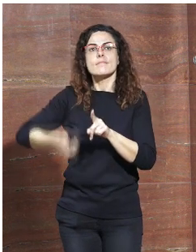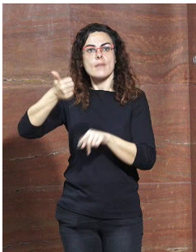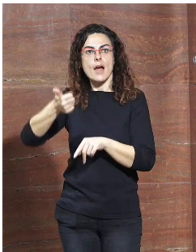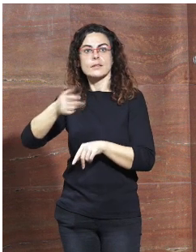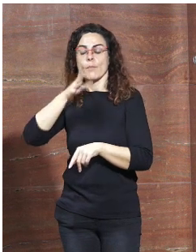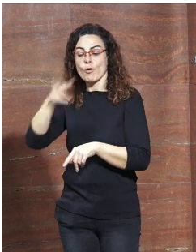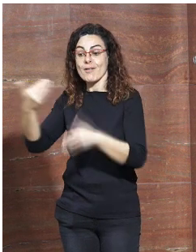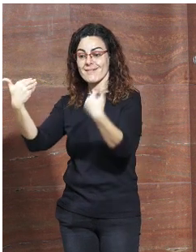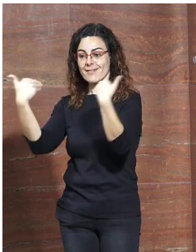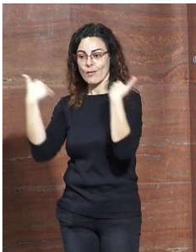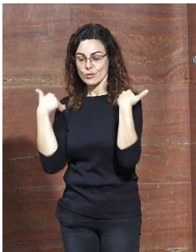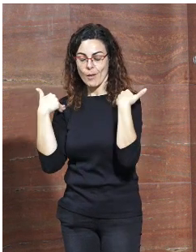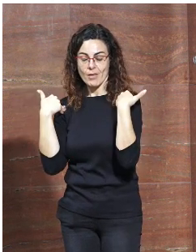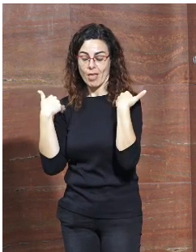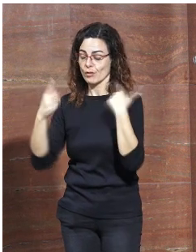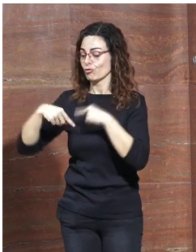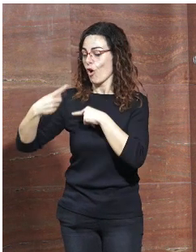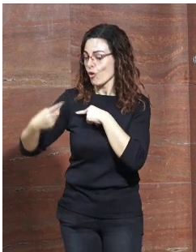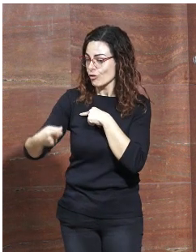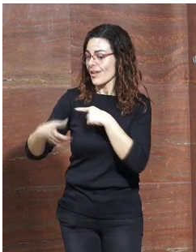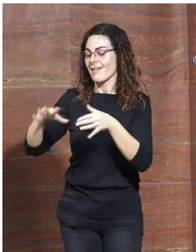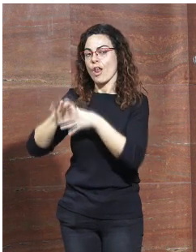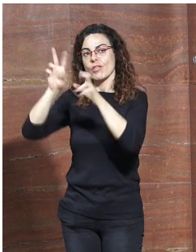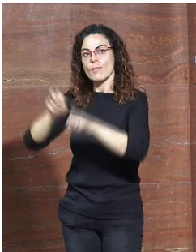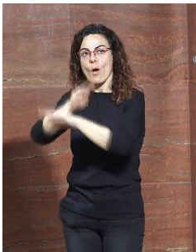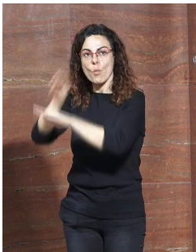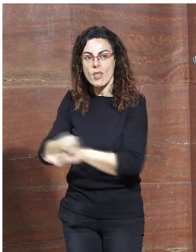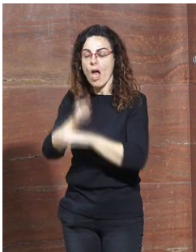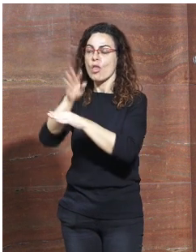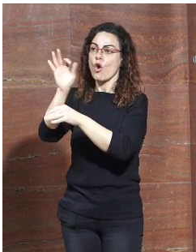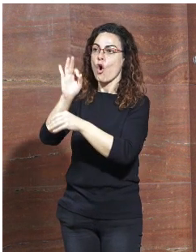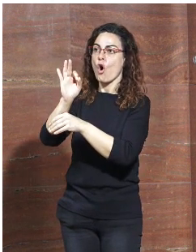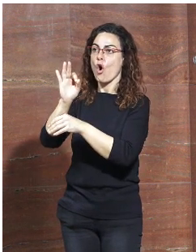de sus responsabilidades frecuentes en el cuidado o en el trabajo